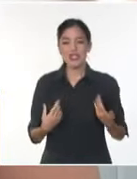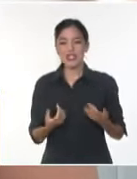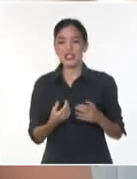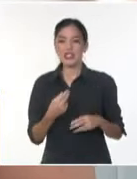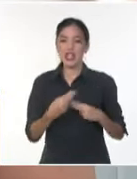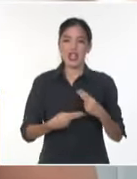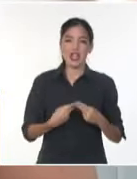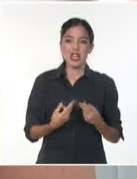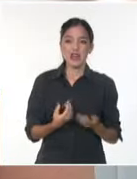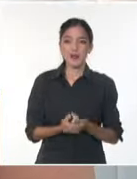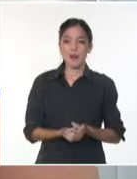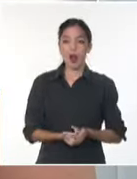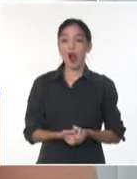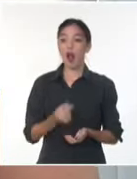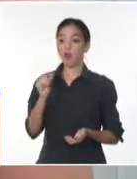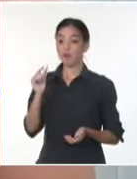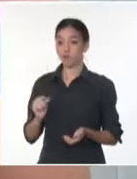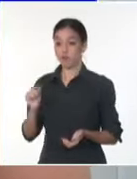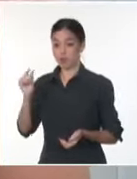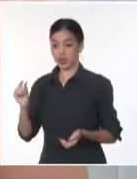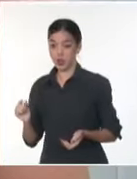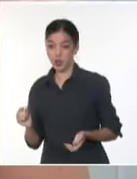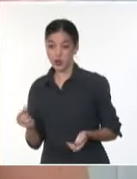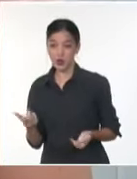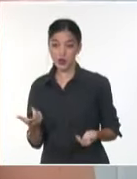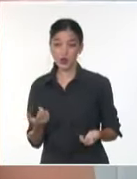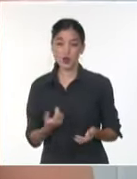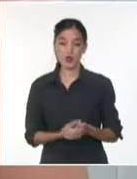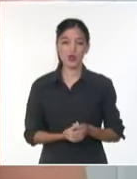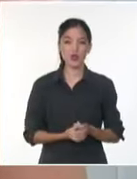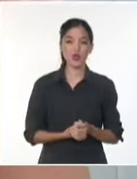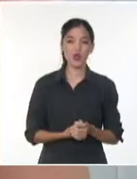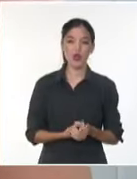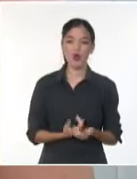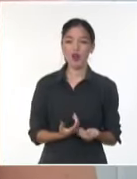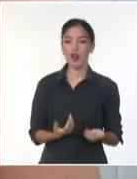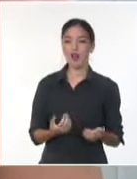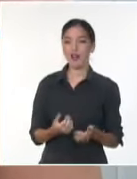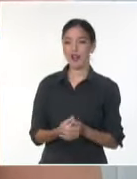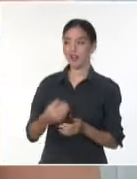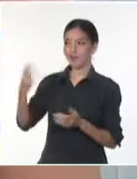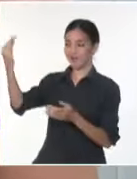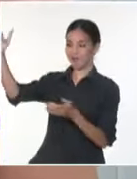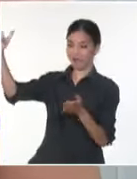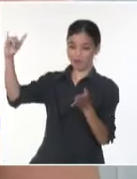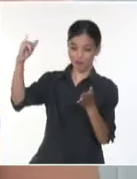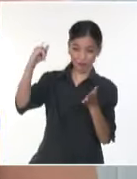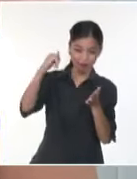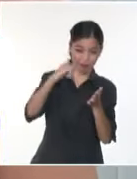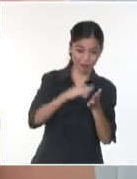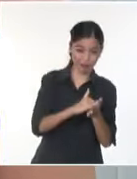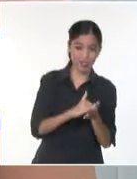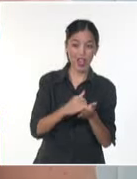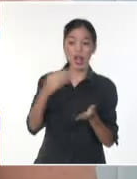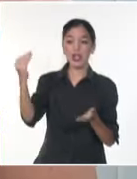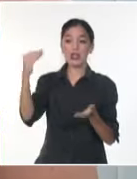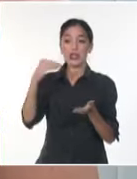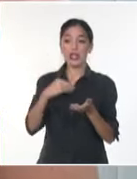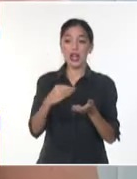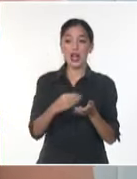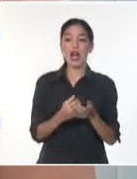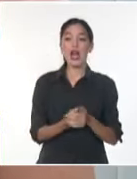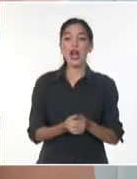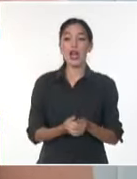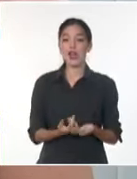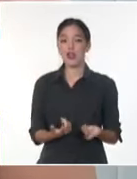dentro de su equipaje como caca acompañante trae algún equipo electrodoméstico ahí si están exentos de entrar a esta solicitud de